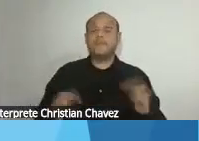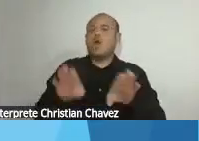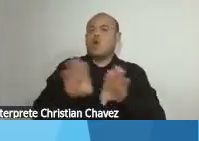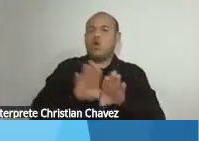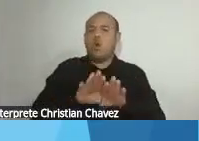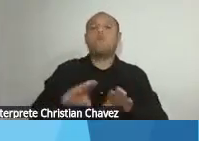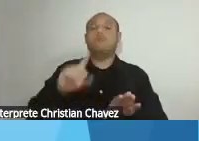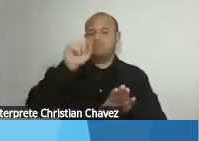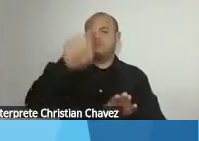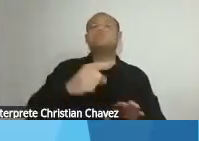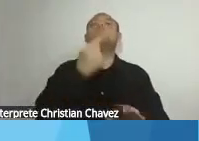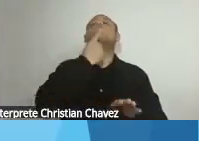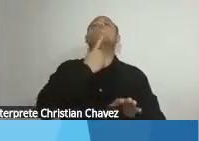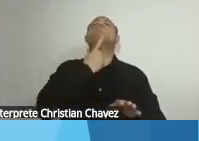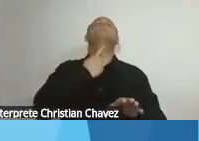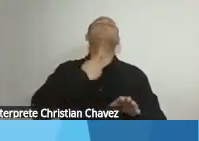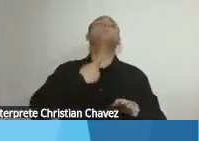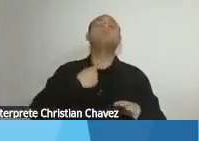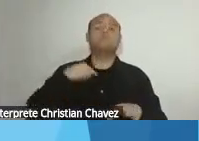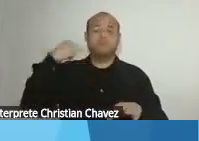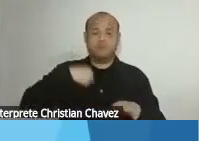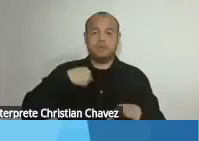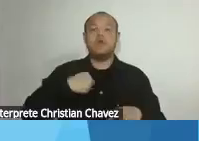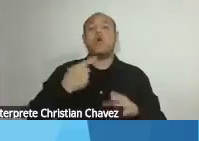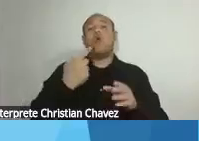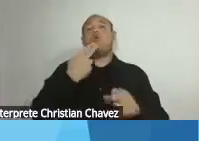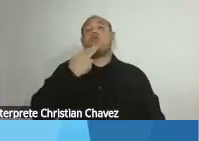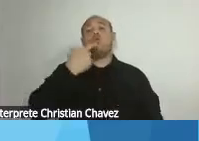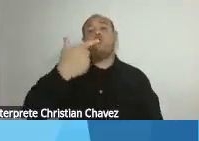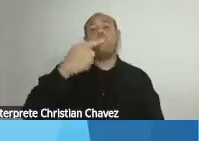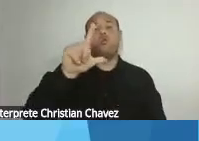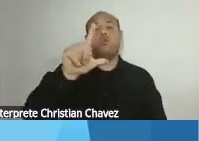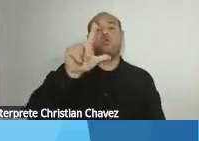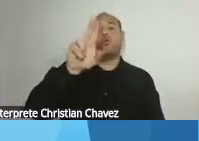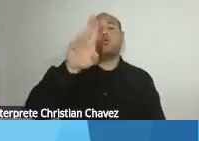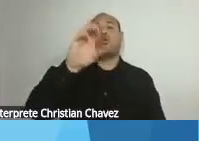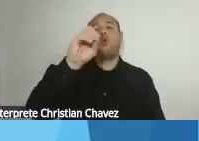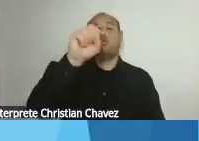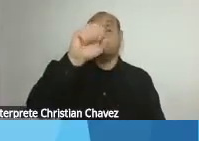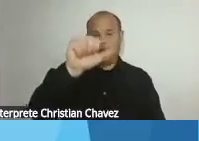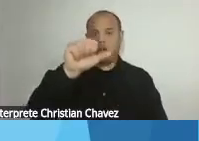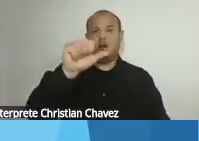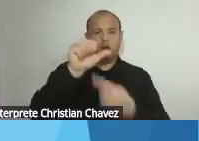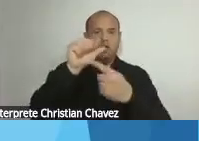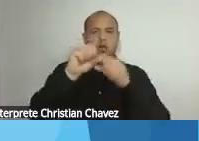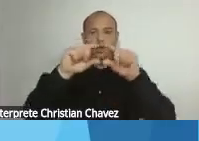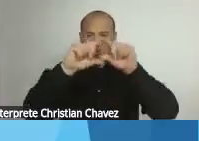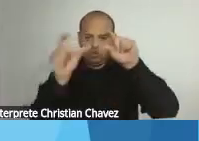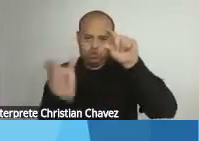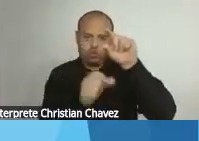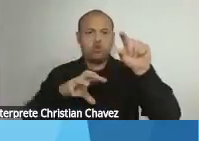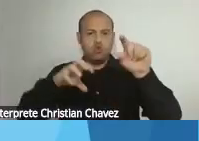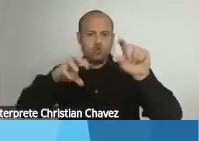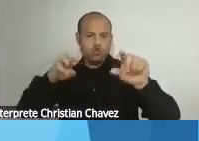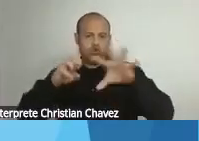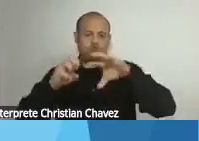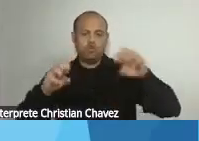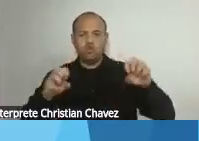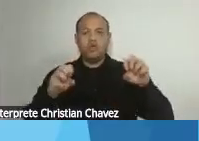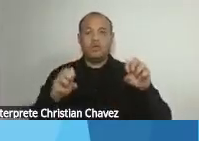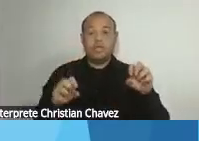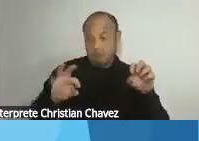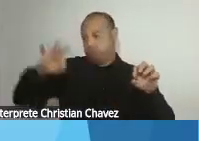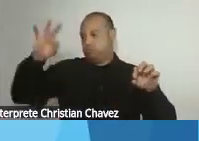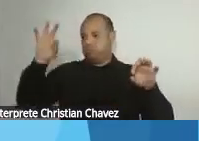liberan, pues, moléculas pequeñas de glucosa y esa glucosa se puede absorber en el intestino delgado y pasa a la sangre, ¿sí?